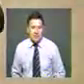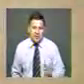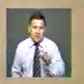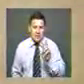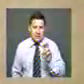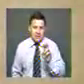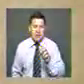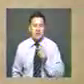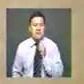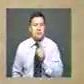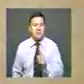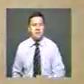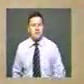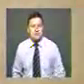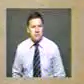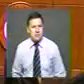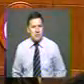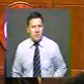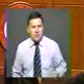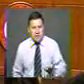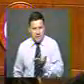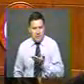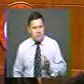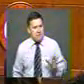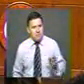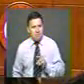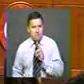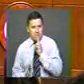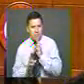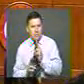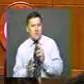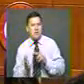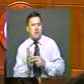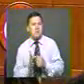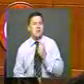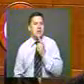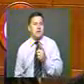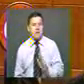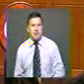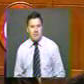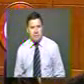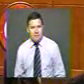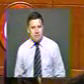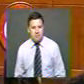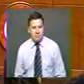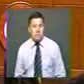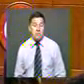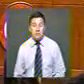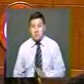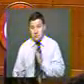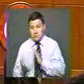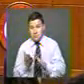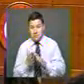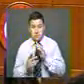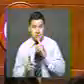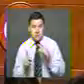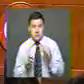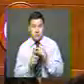577? Y ahí estaba toda la respuesta. Lo único que había que hacer era, y me perdonan la